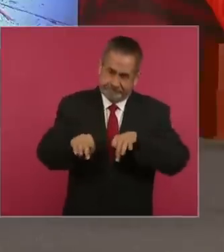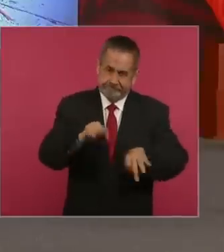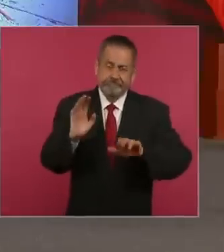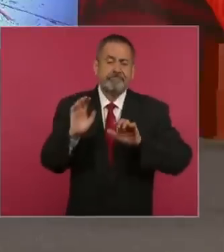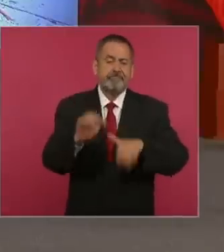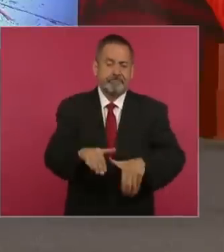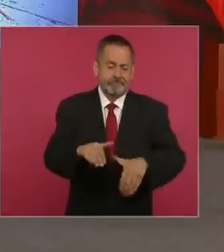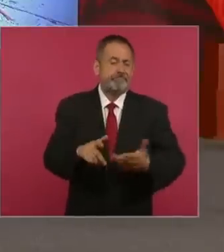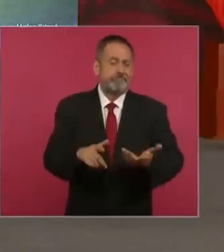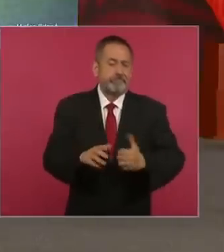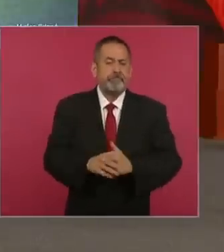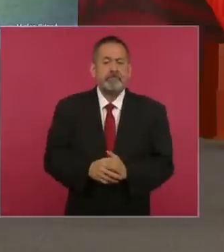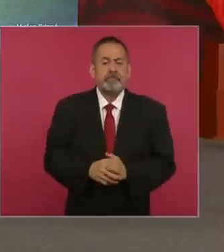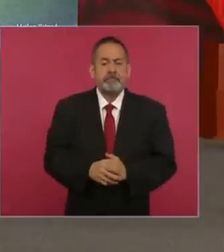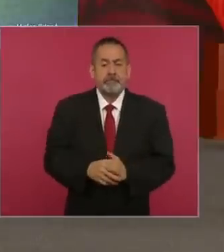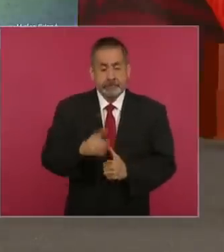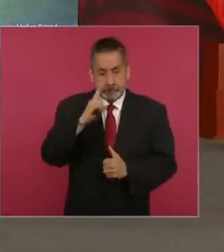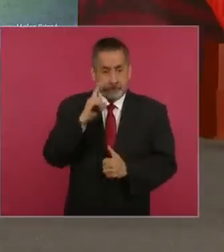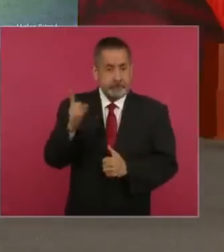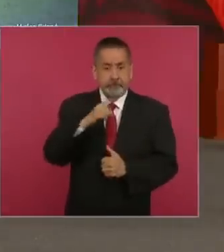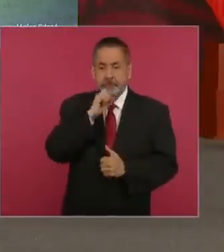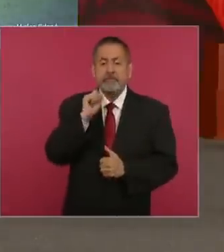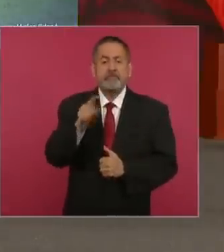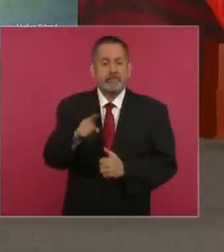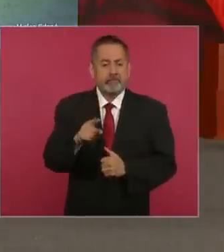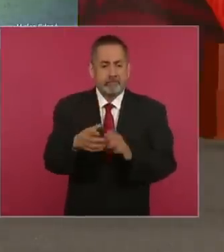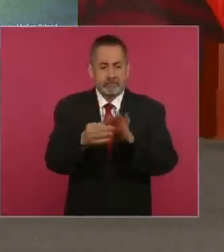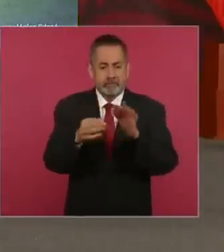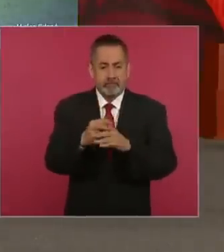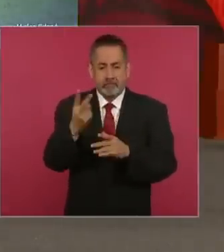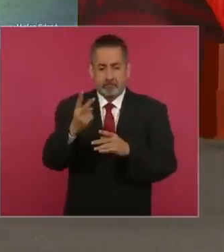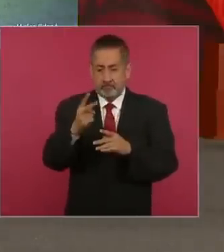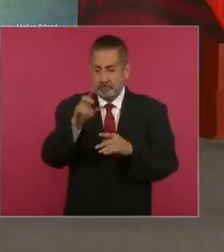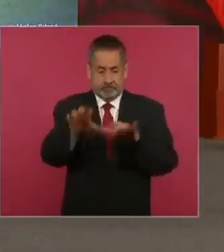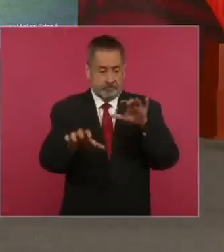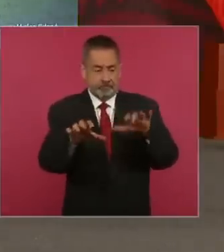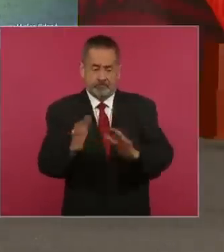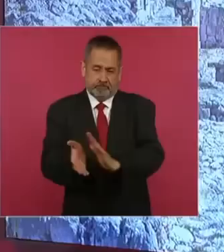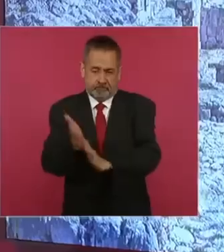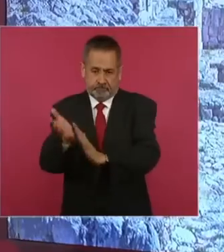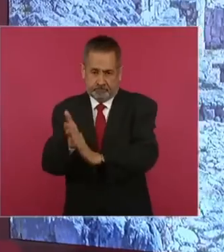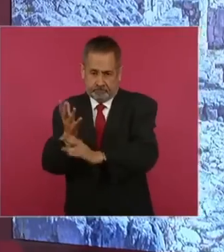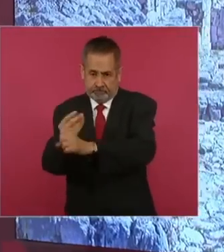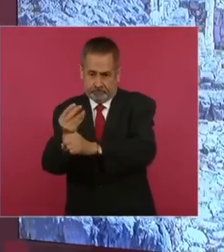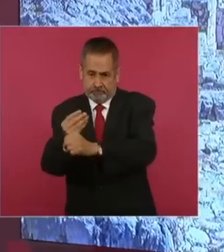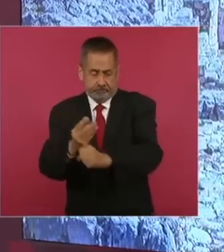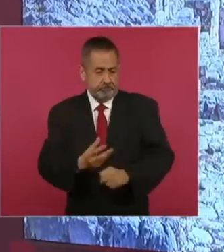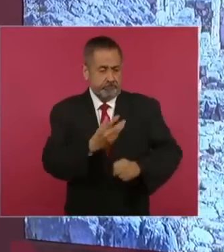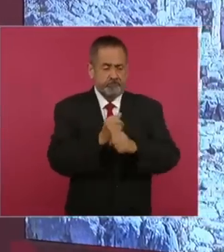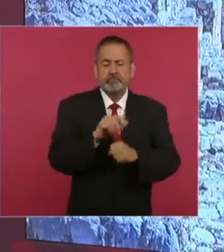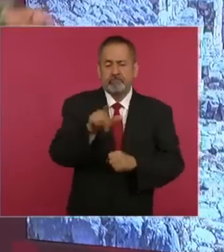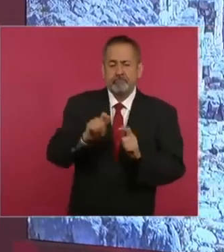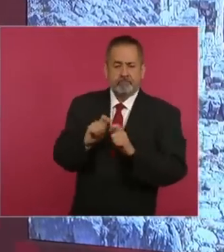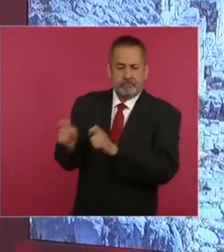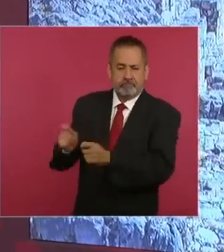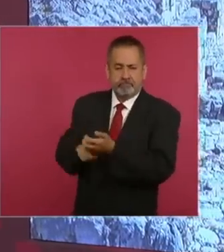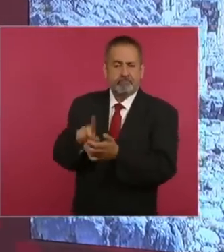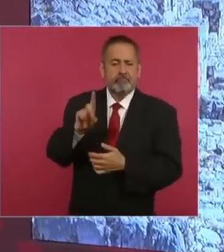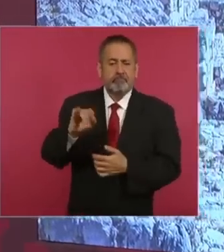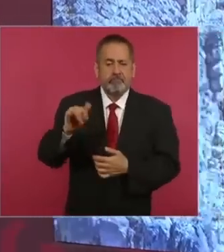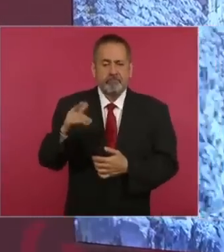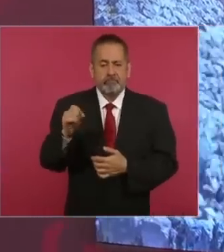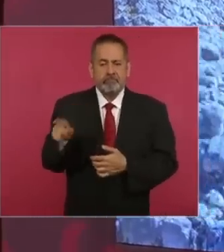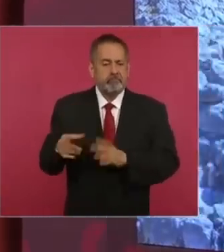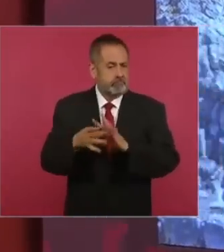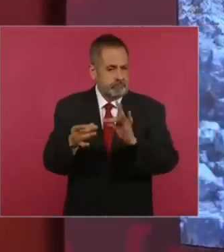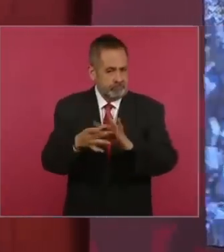en ejecución En la siguiente, también se mejoran dos zonas arqueológicas, que más tarde explicará Diego Prieto Y